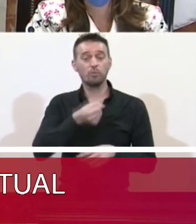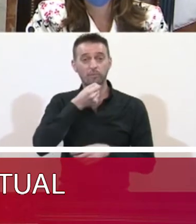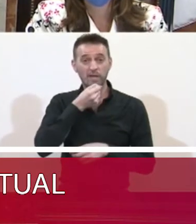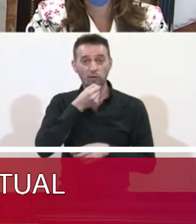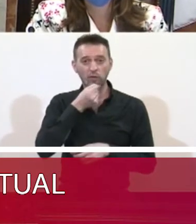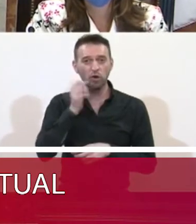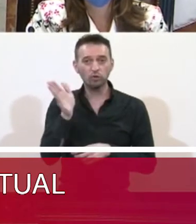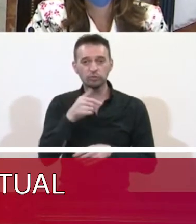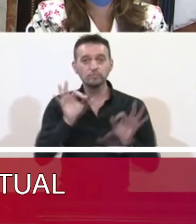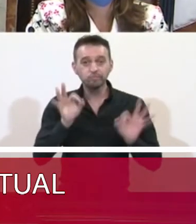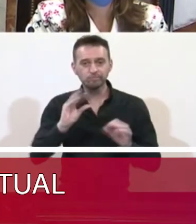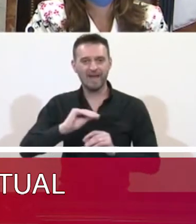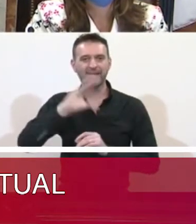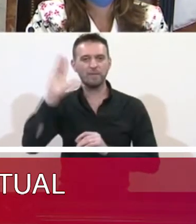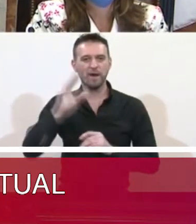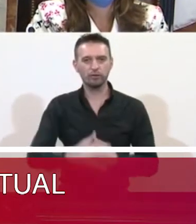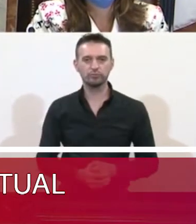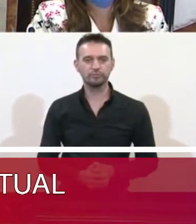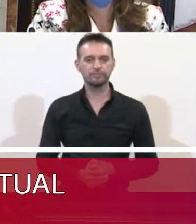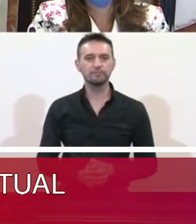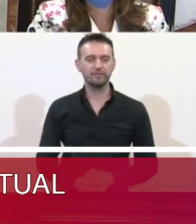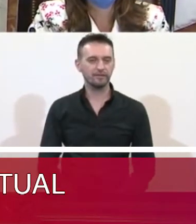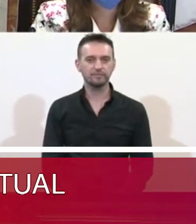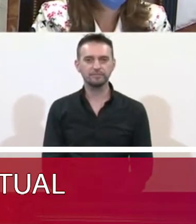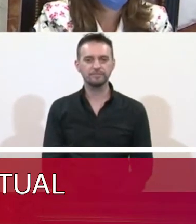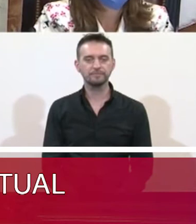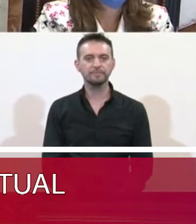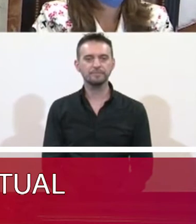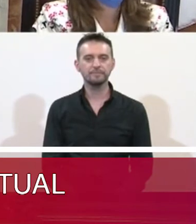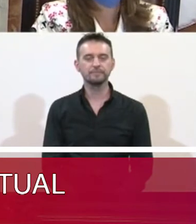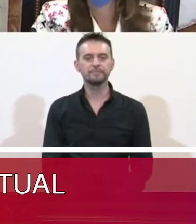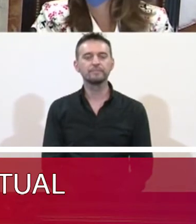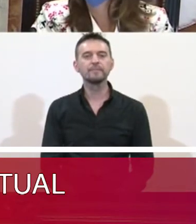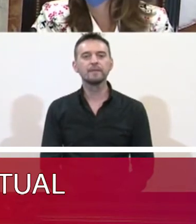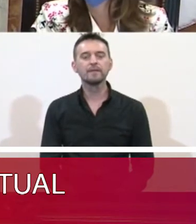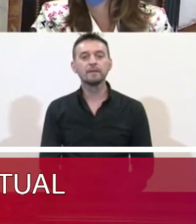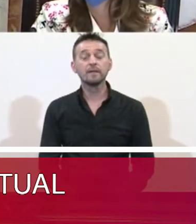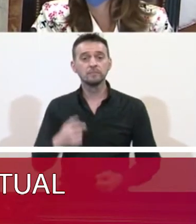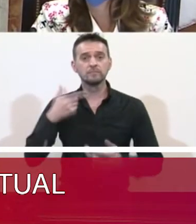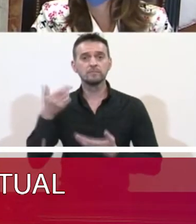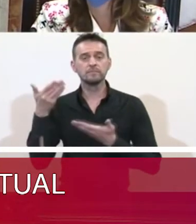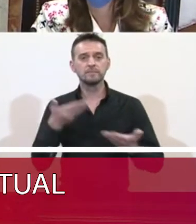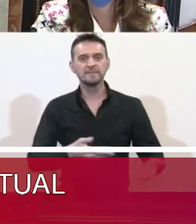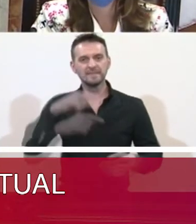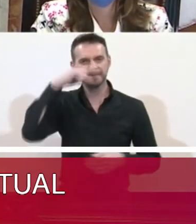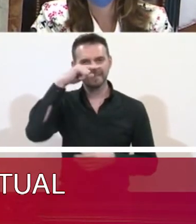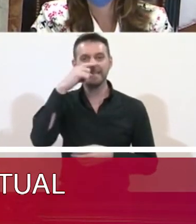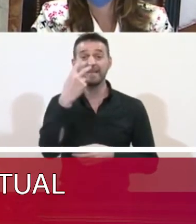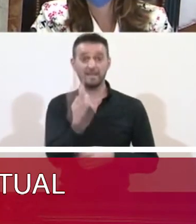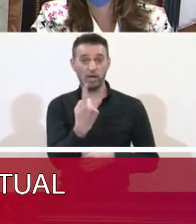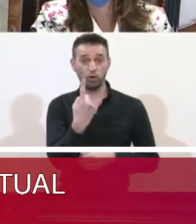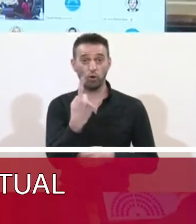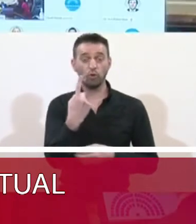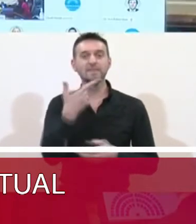número 297, que declaró el aislamiento social preventivo y obligatorio, además de la norma que impide los despidos y